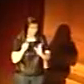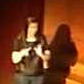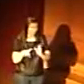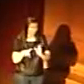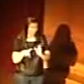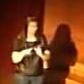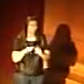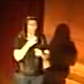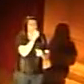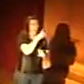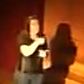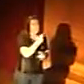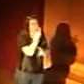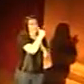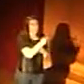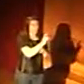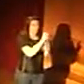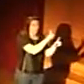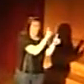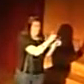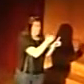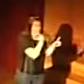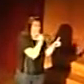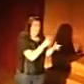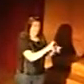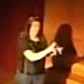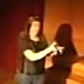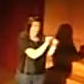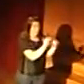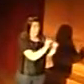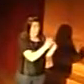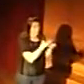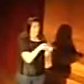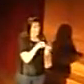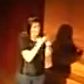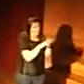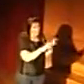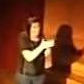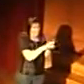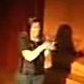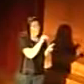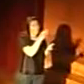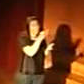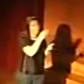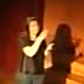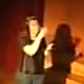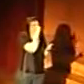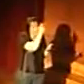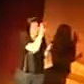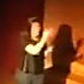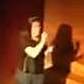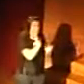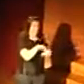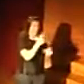Rosales ya ha pintado su Tobías y el Ángel y está a punto de ter inar su testamento Isabela Católica es decir estamos ya en y aes ha